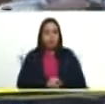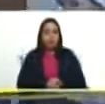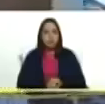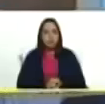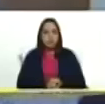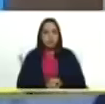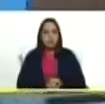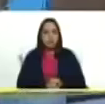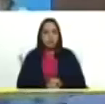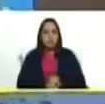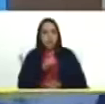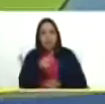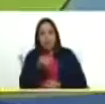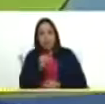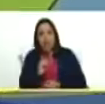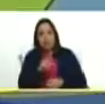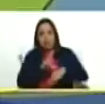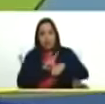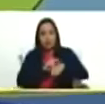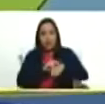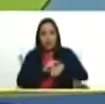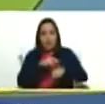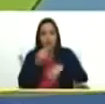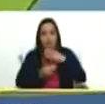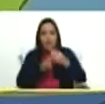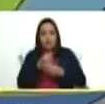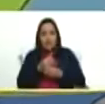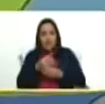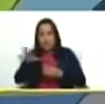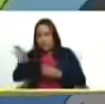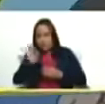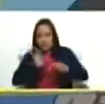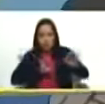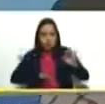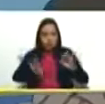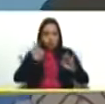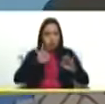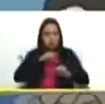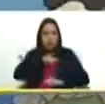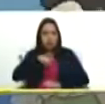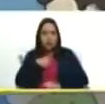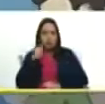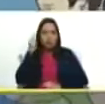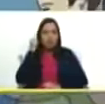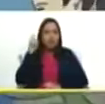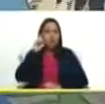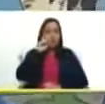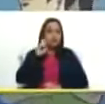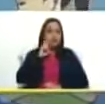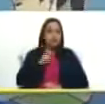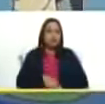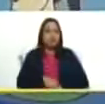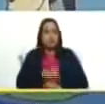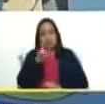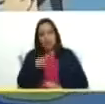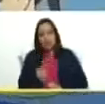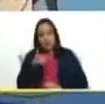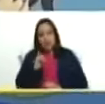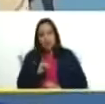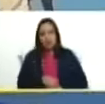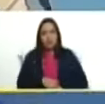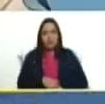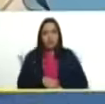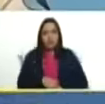Marcano. Acá tenemos al doctor haciendo lo que es la captación de nuestra gestante. Acá tenemos una morbilidad